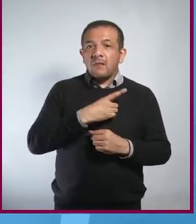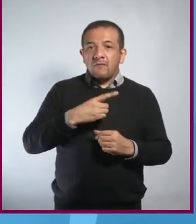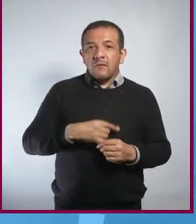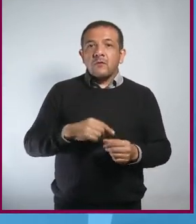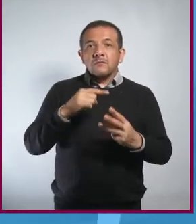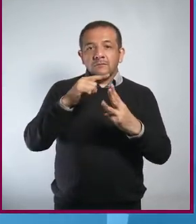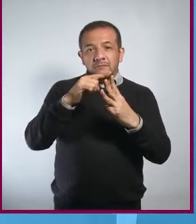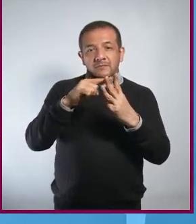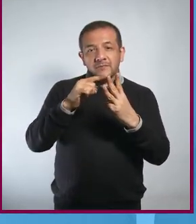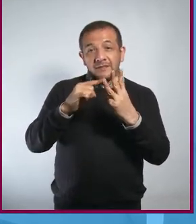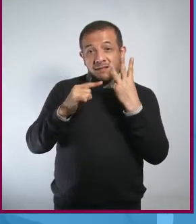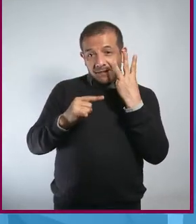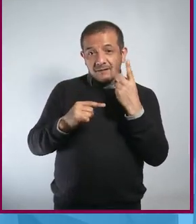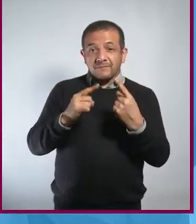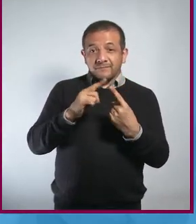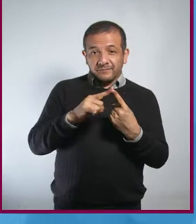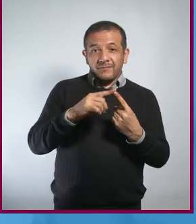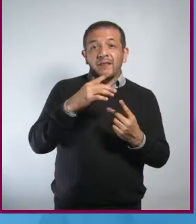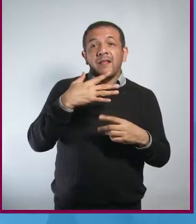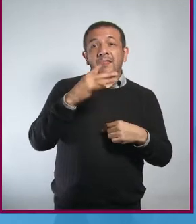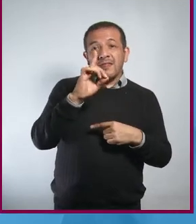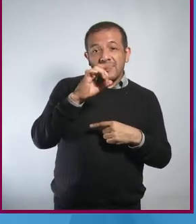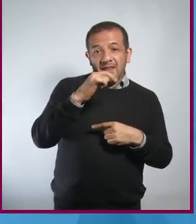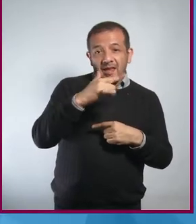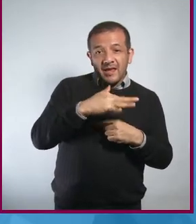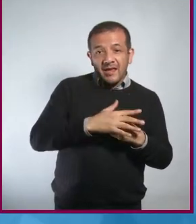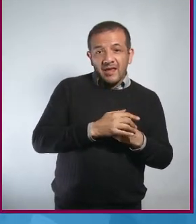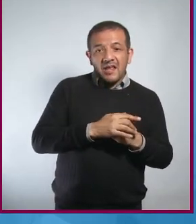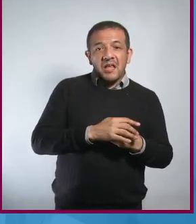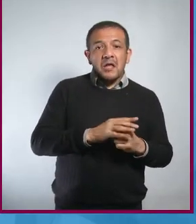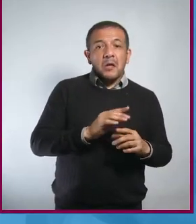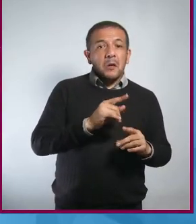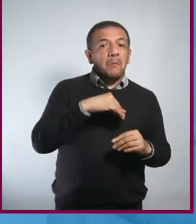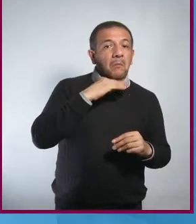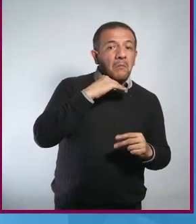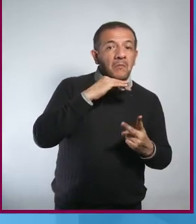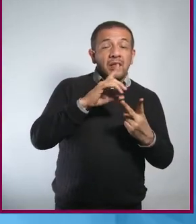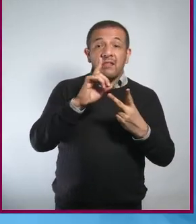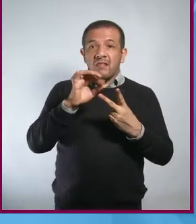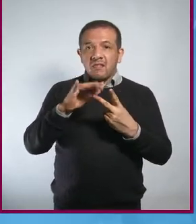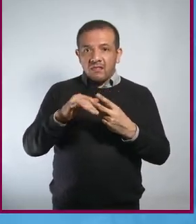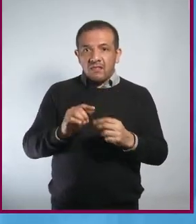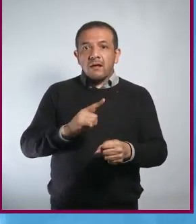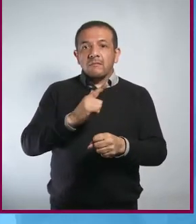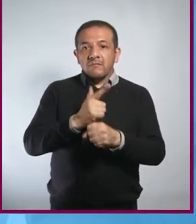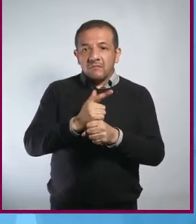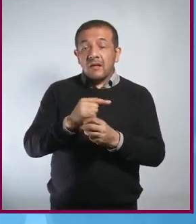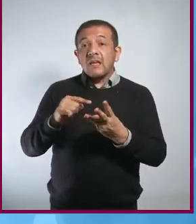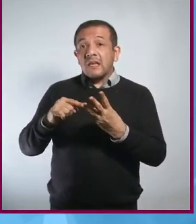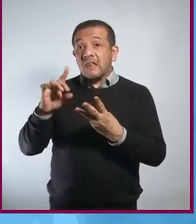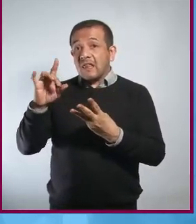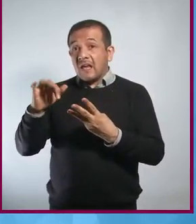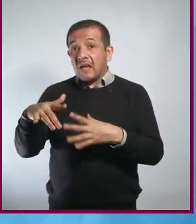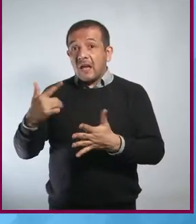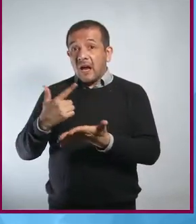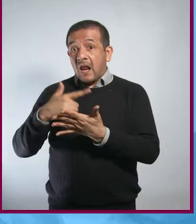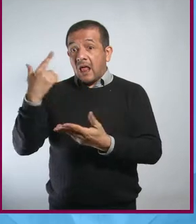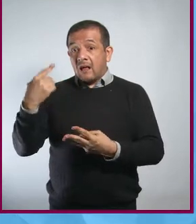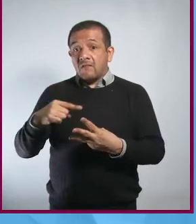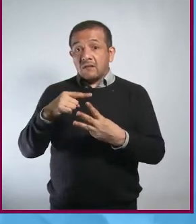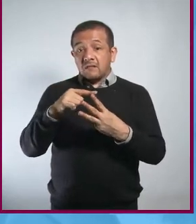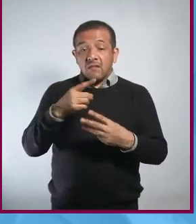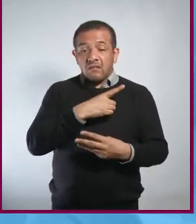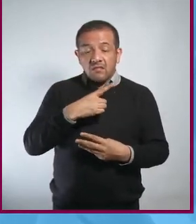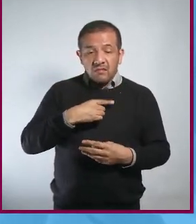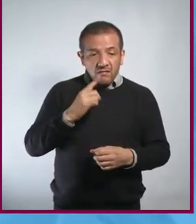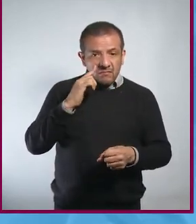a dengue sin signos de alarma, dengue con signos de alarma y dengue grave. Identificar oportunamente